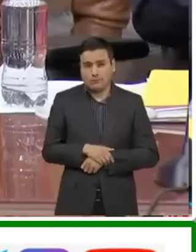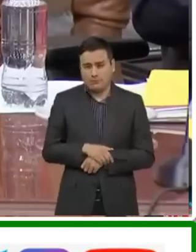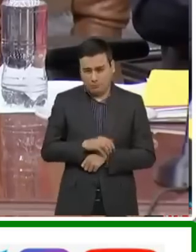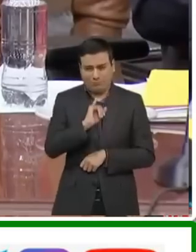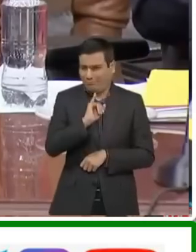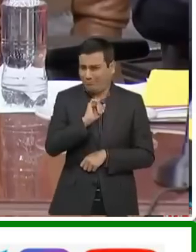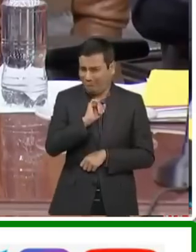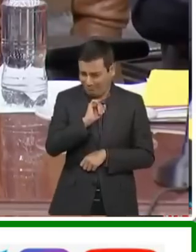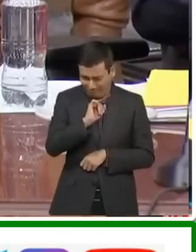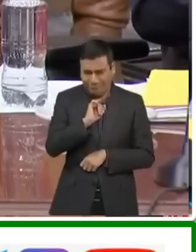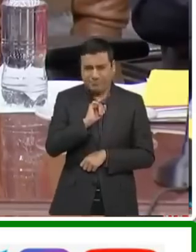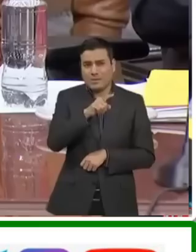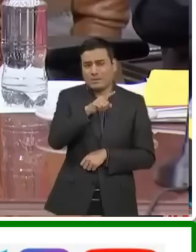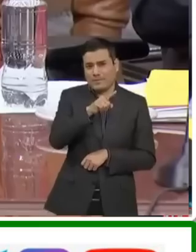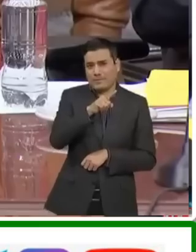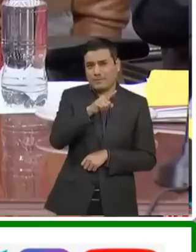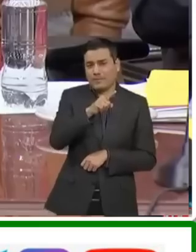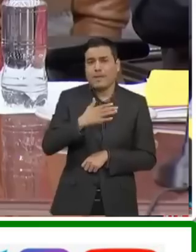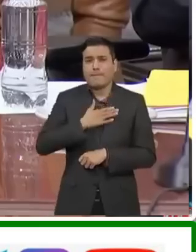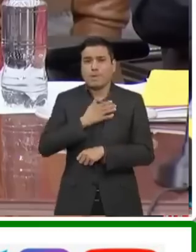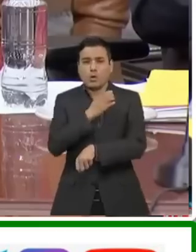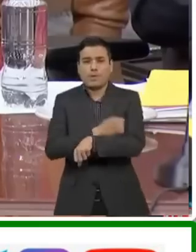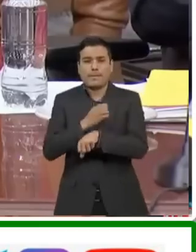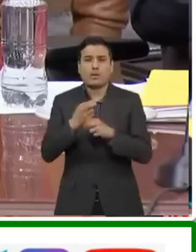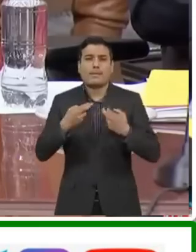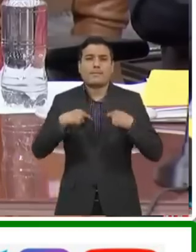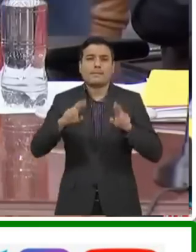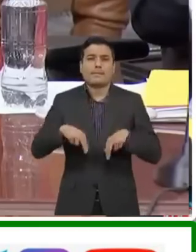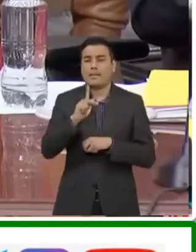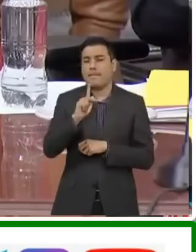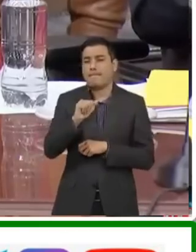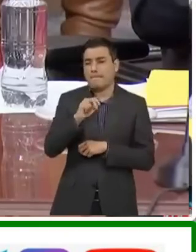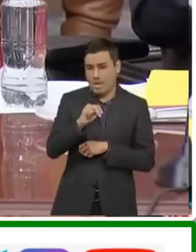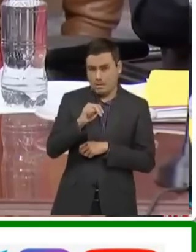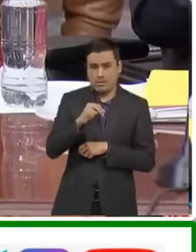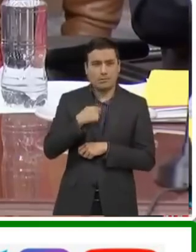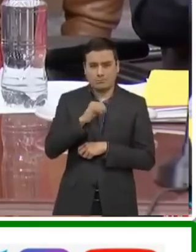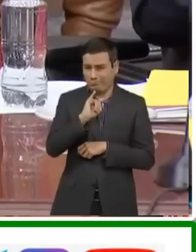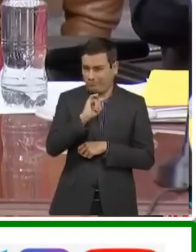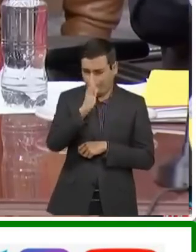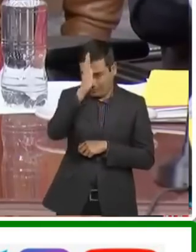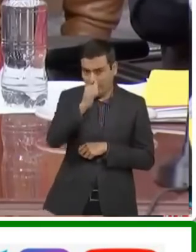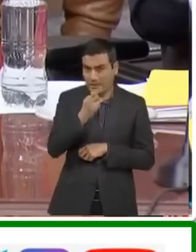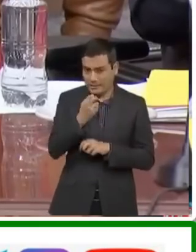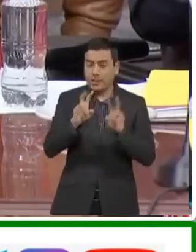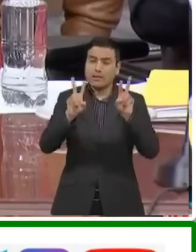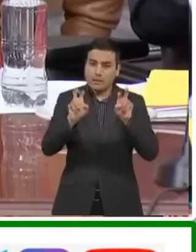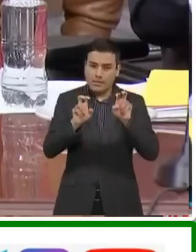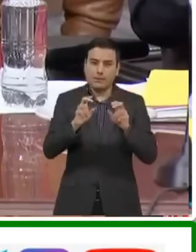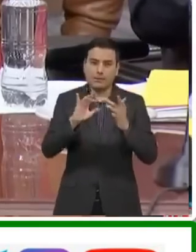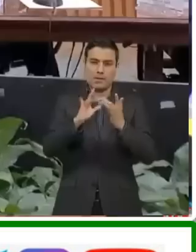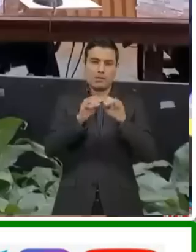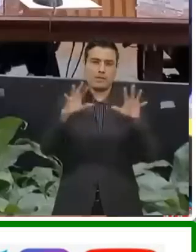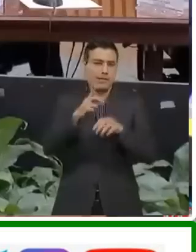coincidir totalmente con lo que dijo mi compañero representante del PAN. Este tema se tiene que legislar en las redes